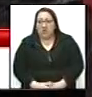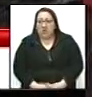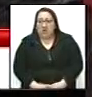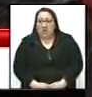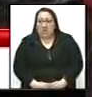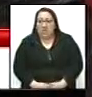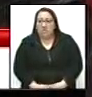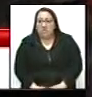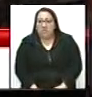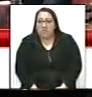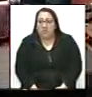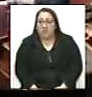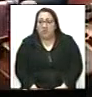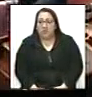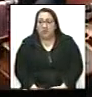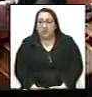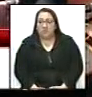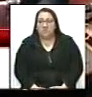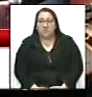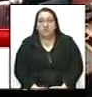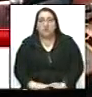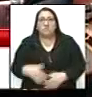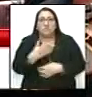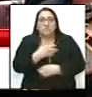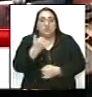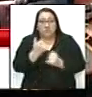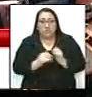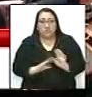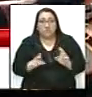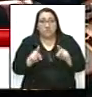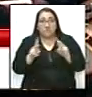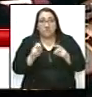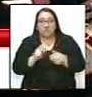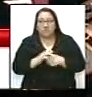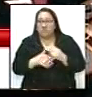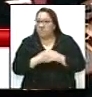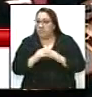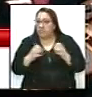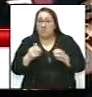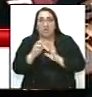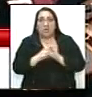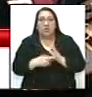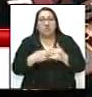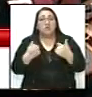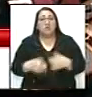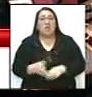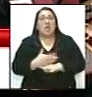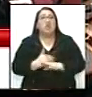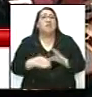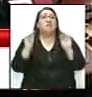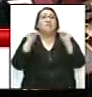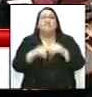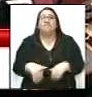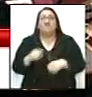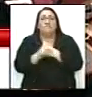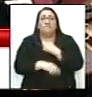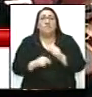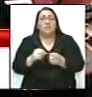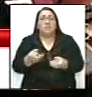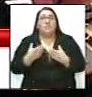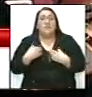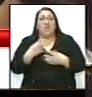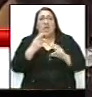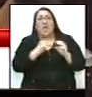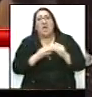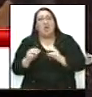Gracias. Otro tema, presidenta, para terminar. Este tema de las macrorregiones benditas ya fracasó en el país. Y acá nos vienen a